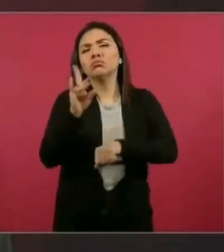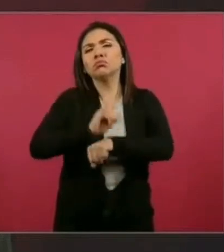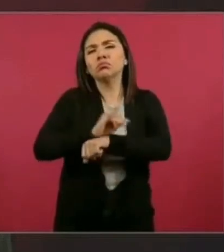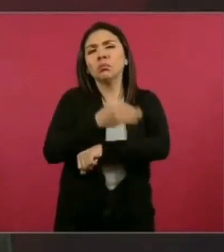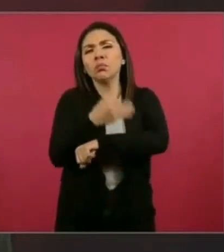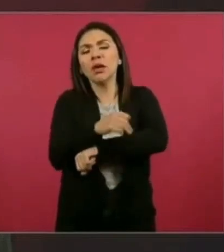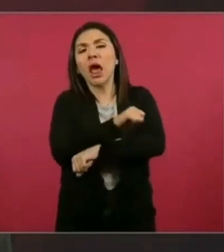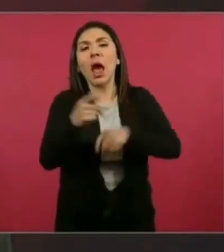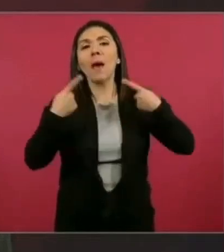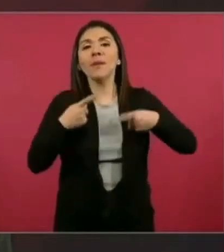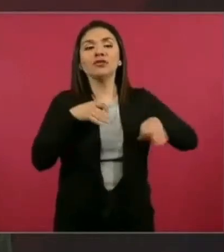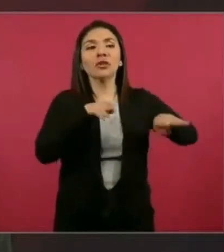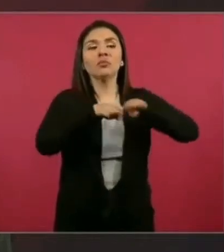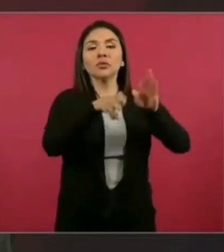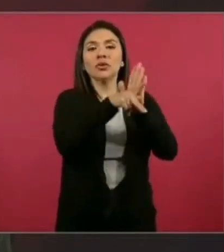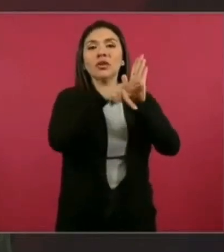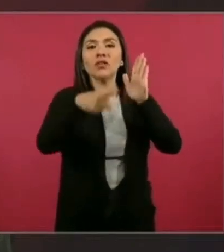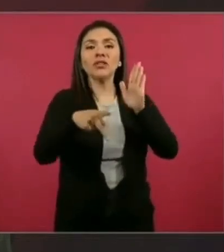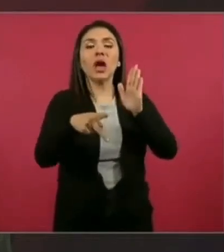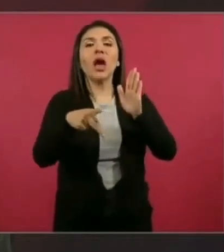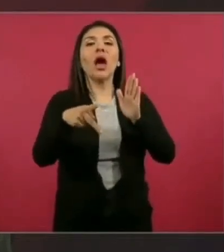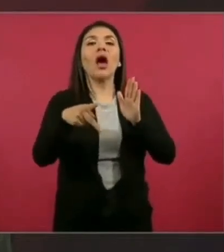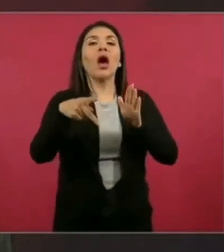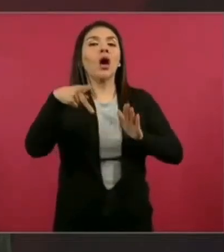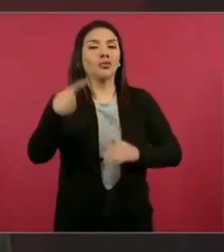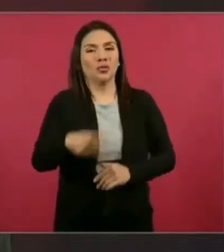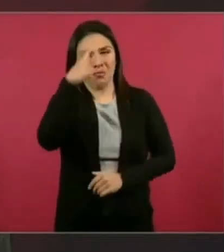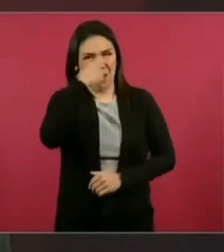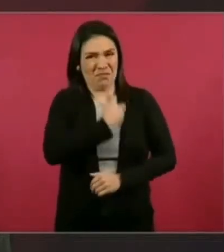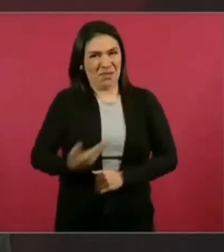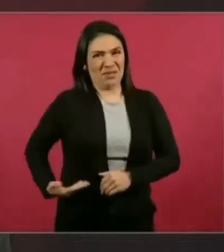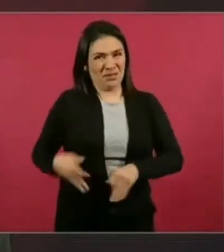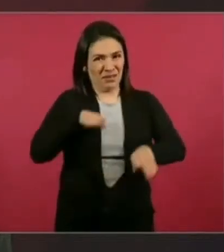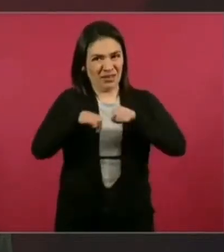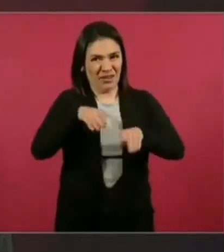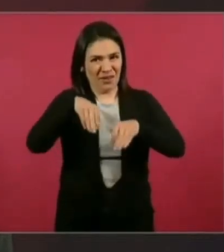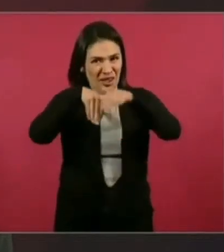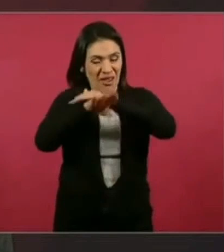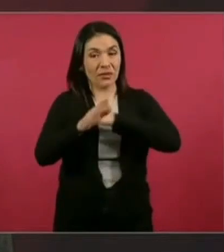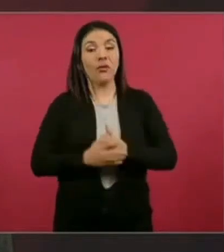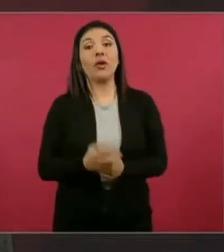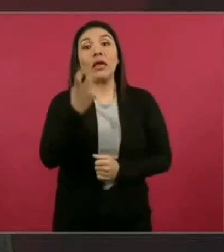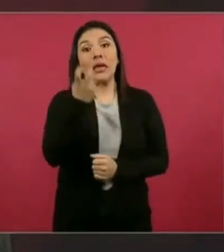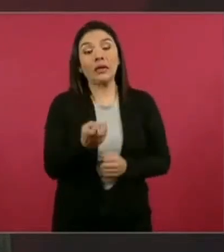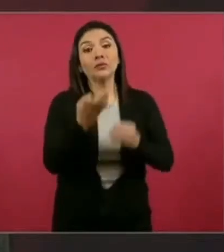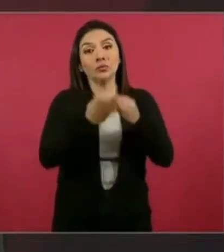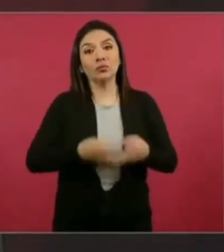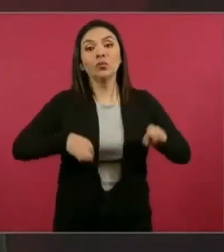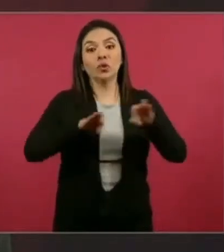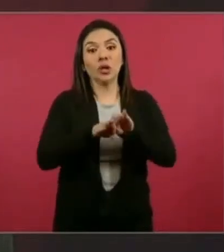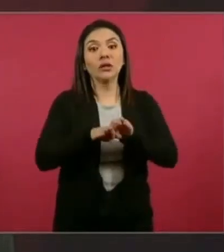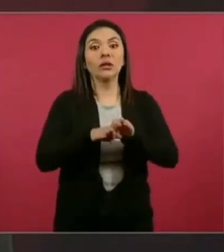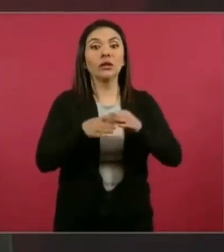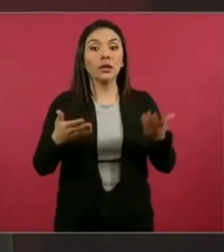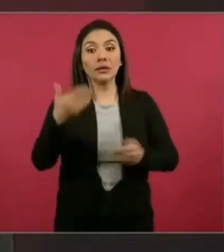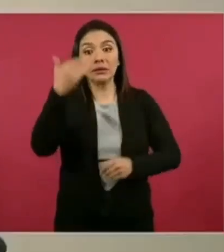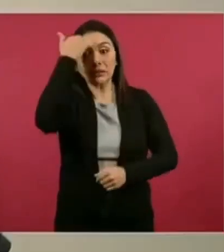de periodistas que han sido acreditados en la fuente presidencial. Esto es importante para que,